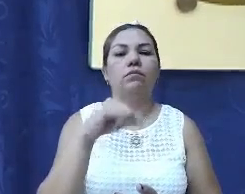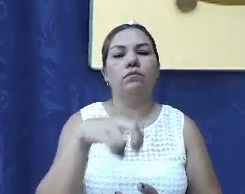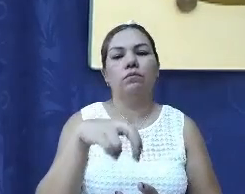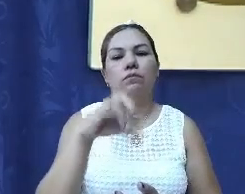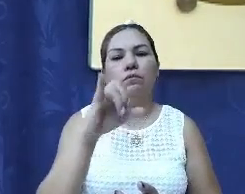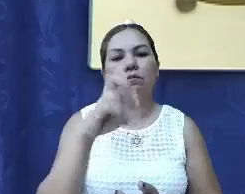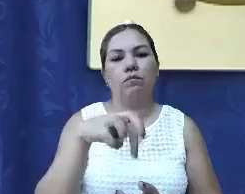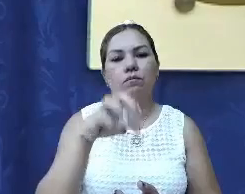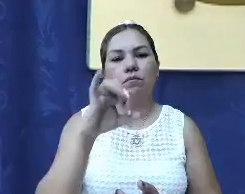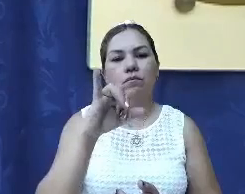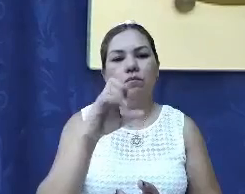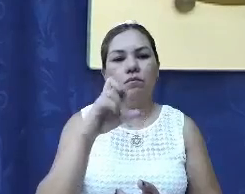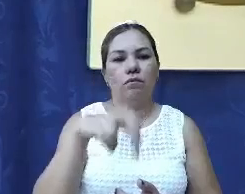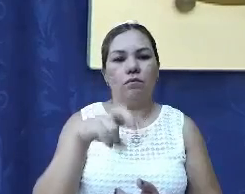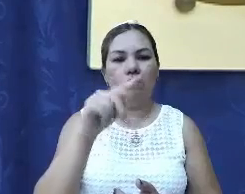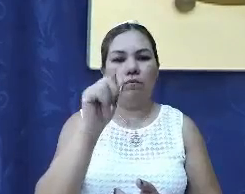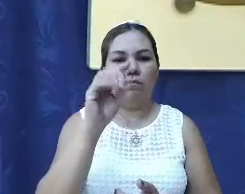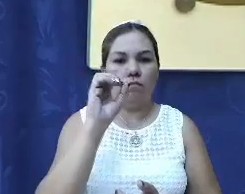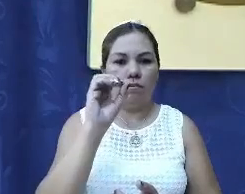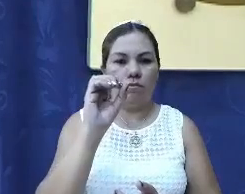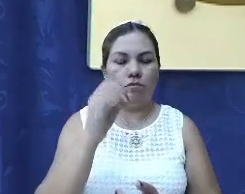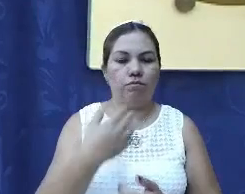libra es en la mente, amado.